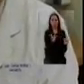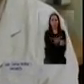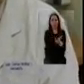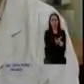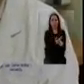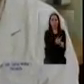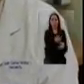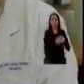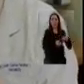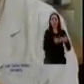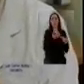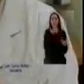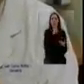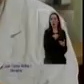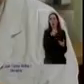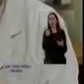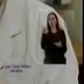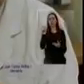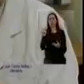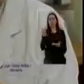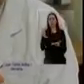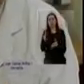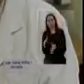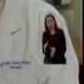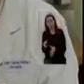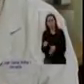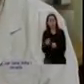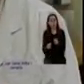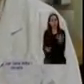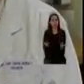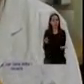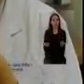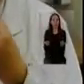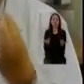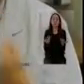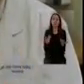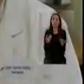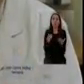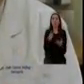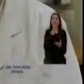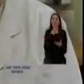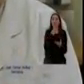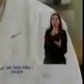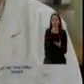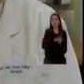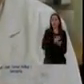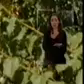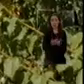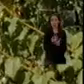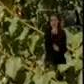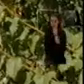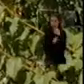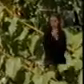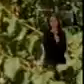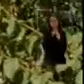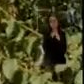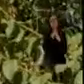y que funciona mejor que la de 60. Por lo tanto, un estilo de vida saludable con